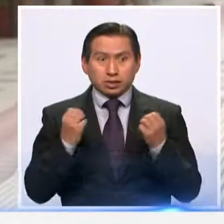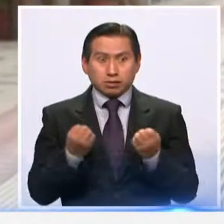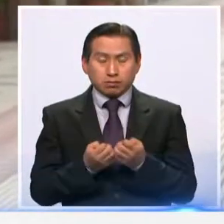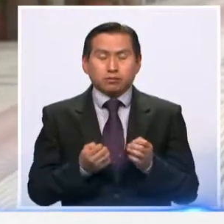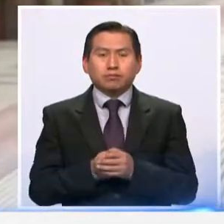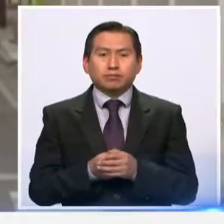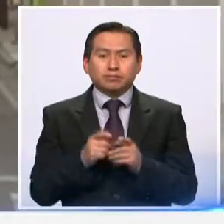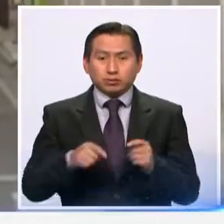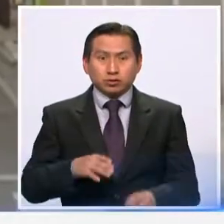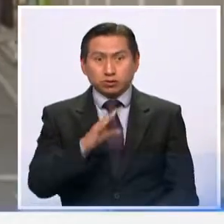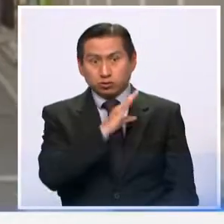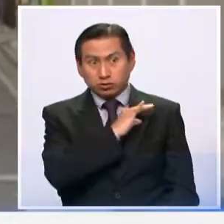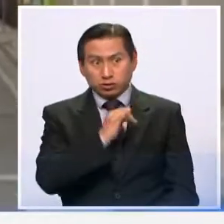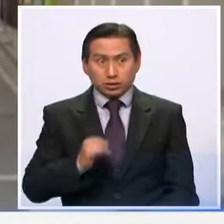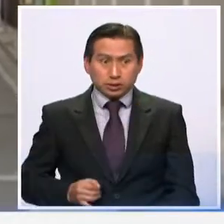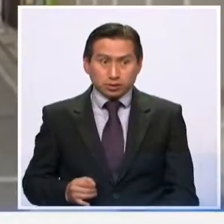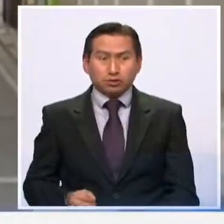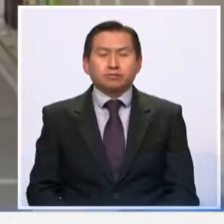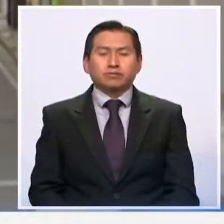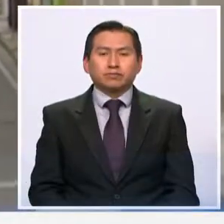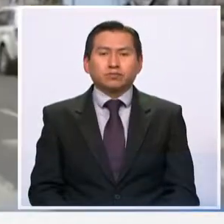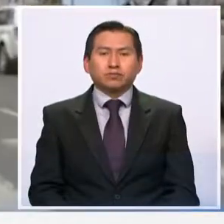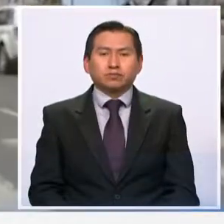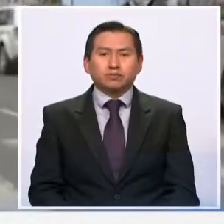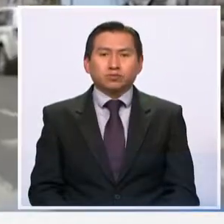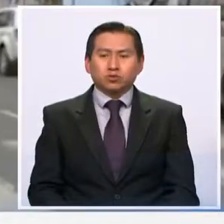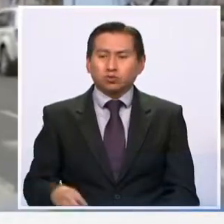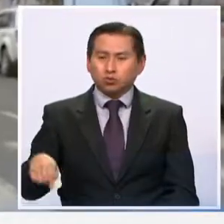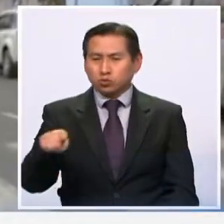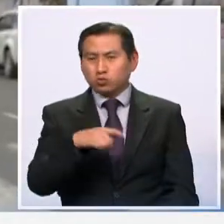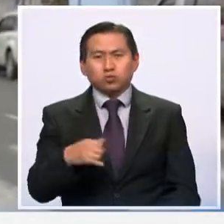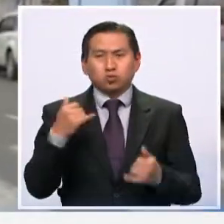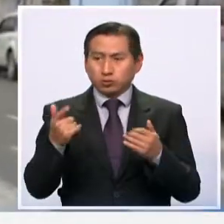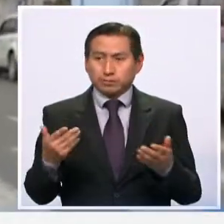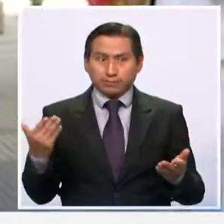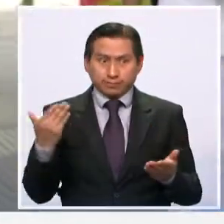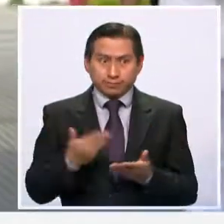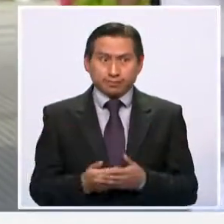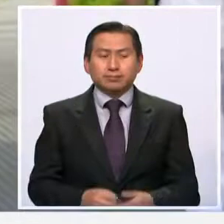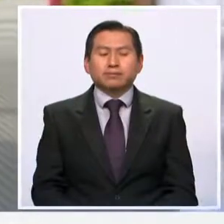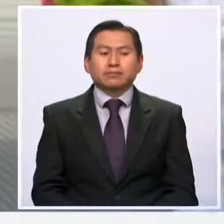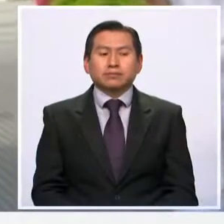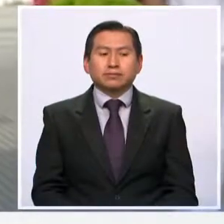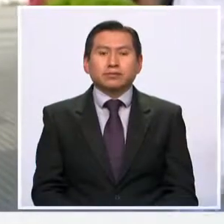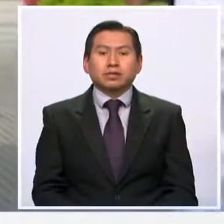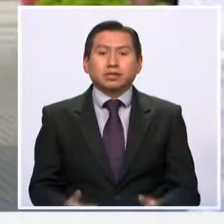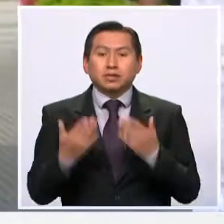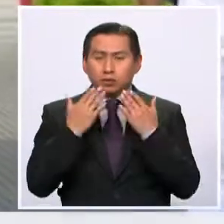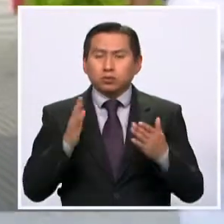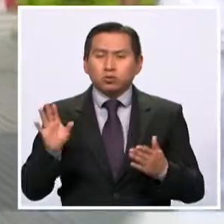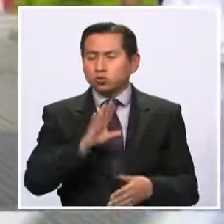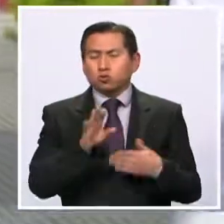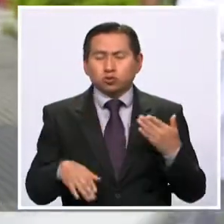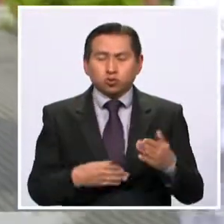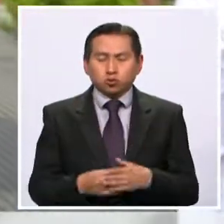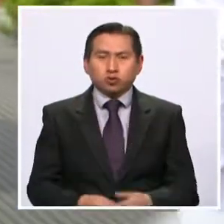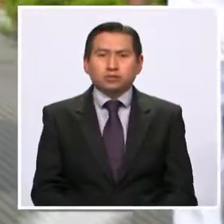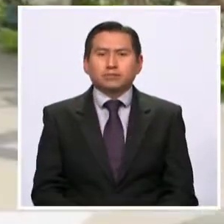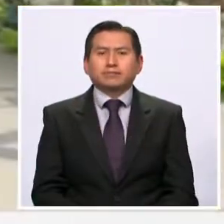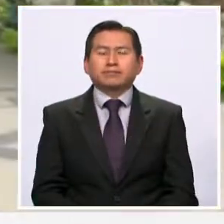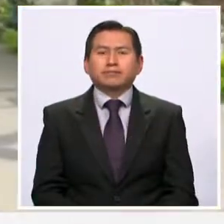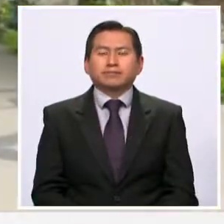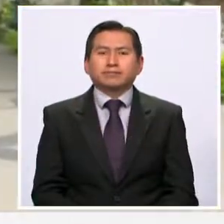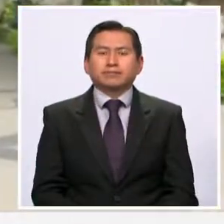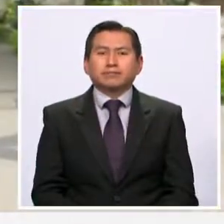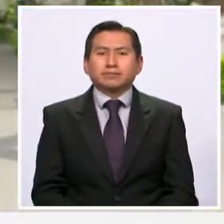del Consejo Municipal, que hoy día ellos también han venido, les agradezco a todos. Yo creo